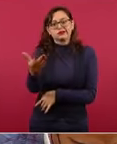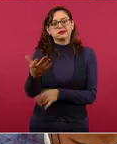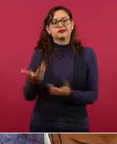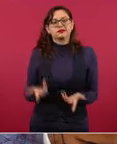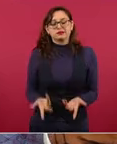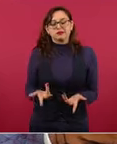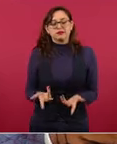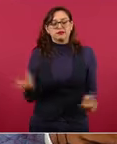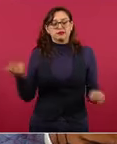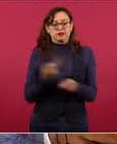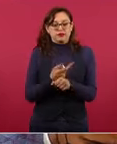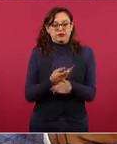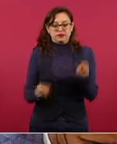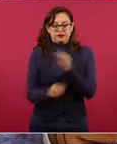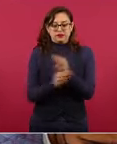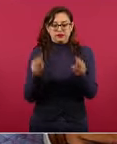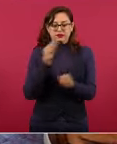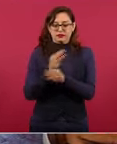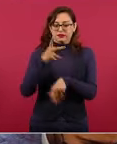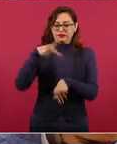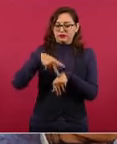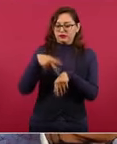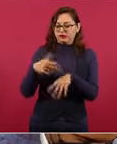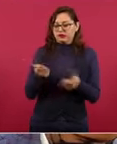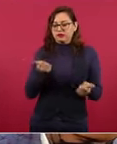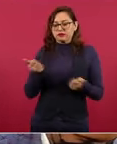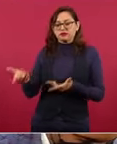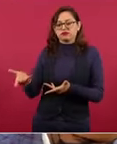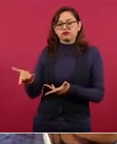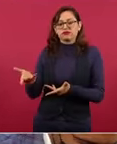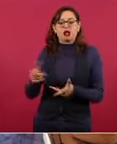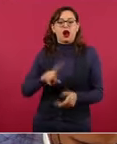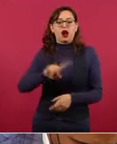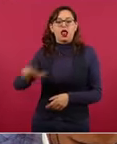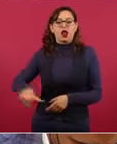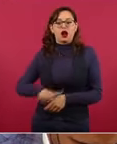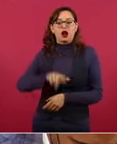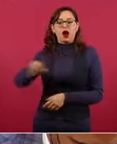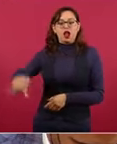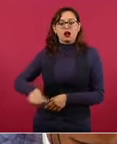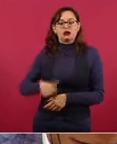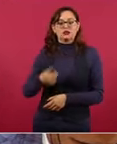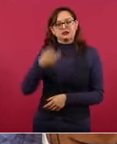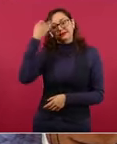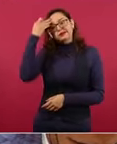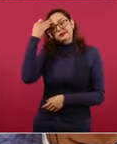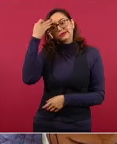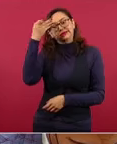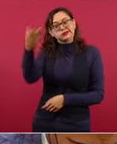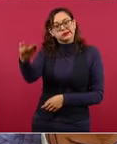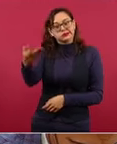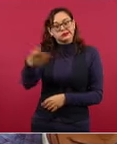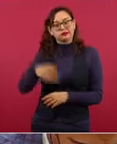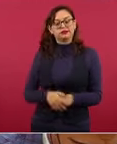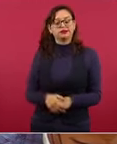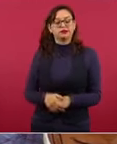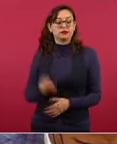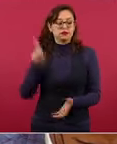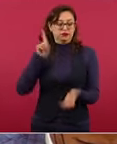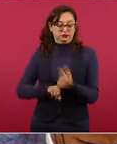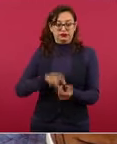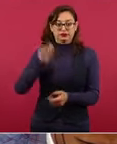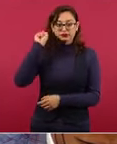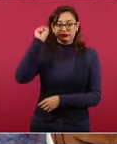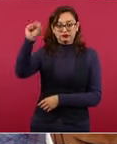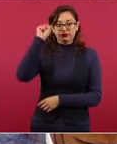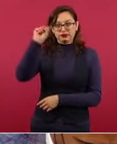entrega del balastro hacia el tren pudimos platicar incluso con algunos de los líderes sindicales que están